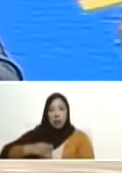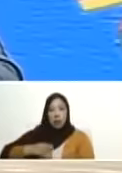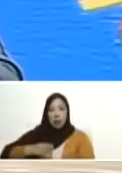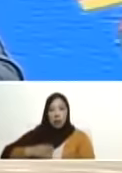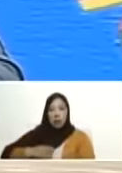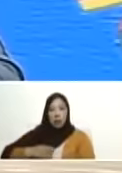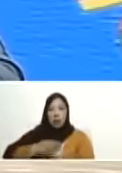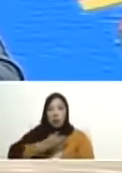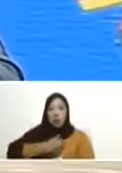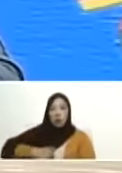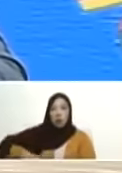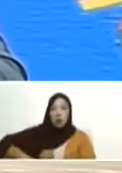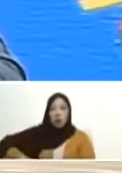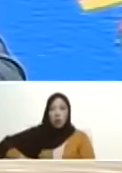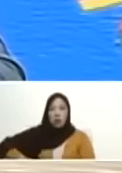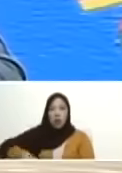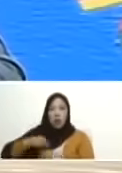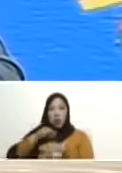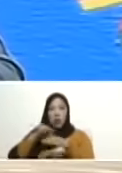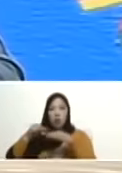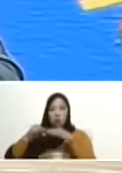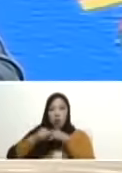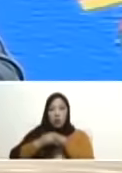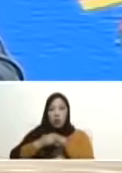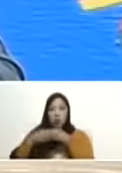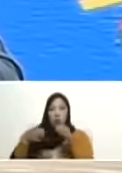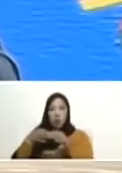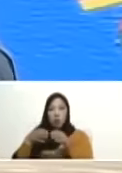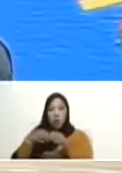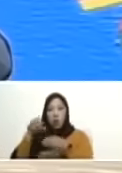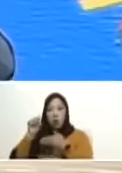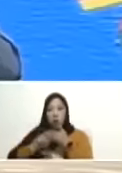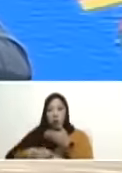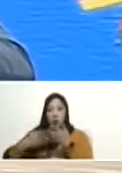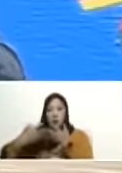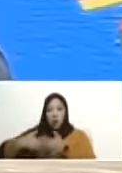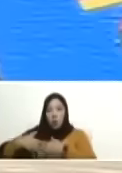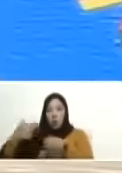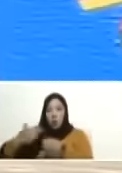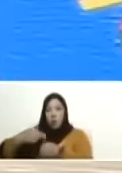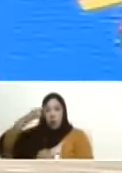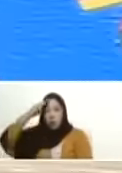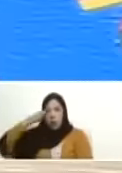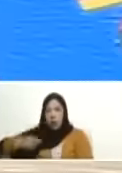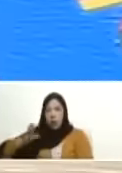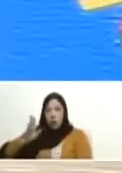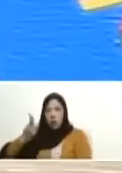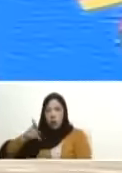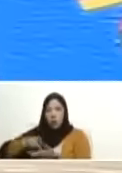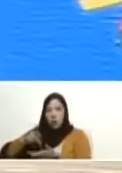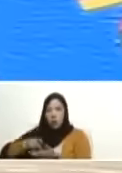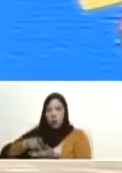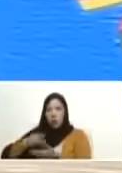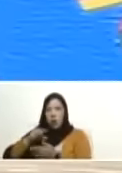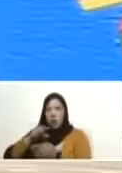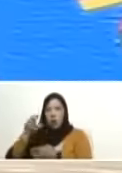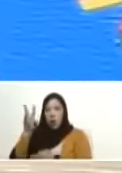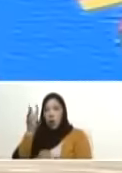El presidente de Guyana, títere del Comando Sur y de la ExxonMobil, se presenta vestido de militar en el territorio de la Guayana